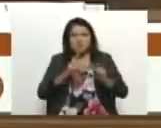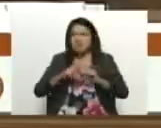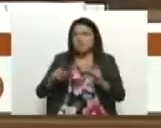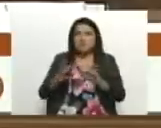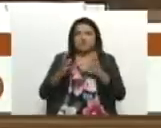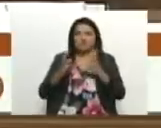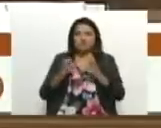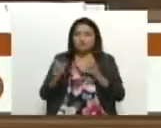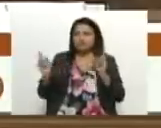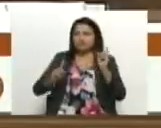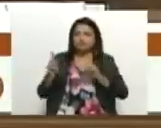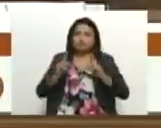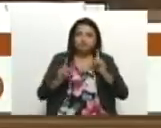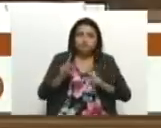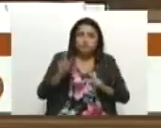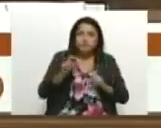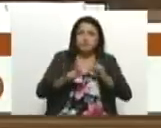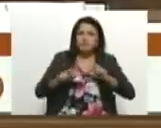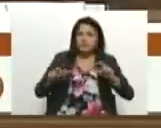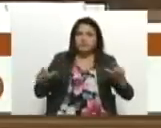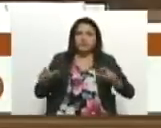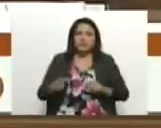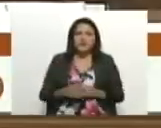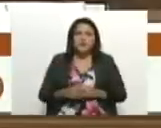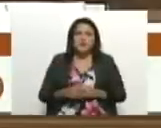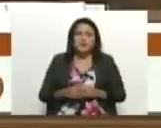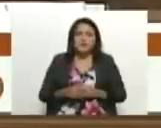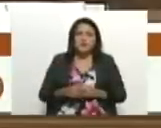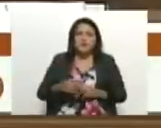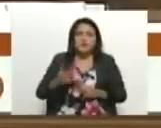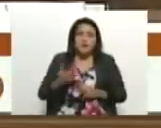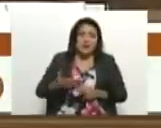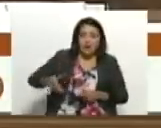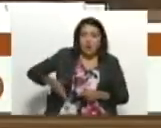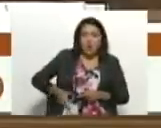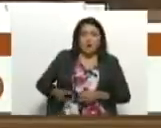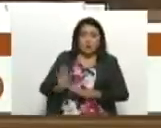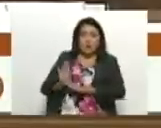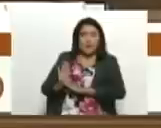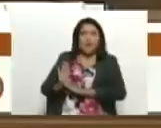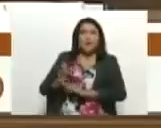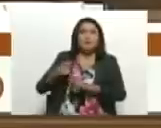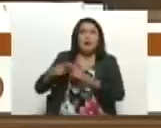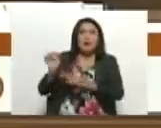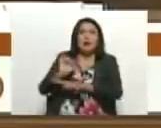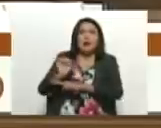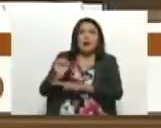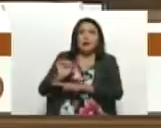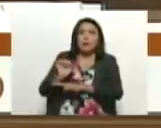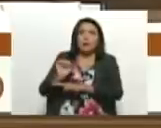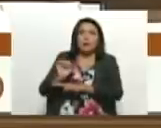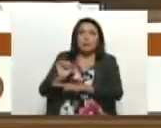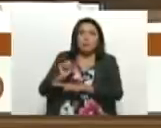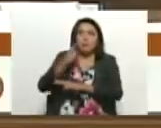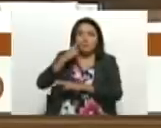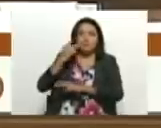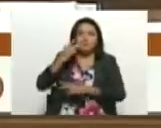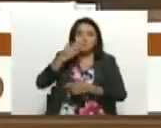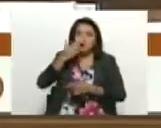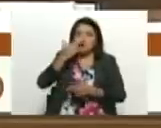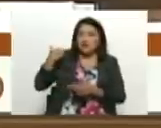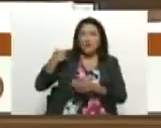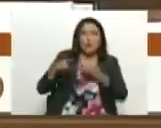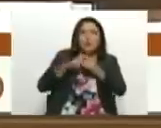de camionetas. En lugar de tratar de pasar desapercibido, hacen exactamente lo contrario. Hacían, porque últimamente se ha visto